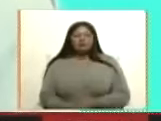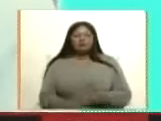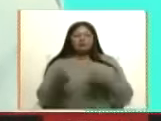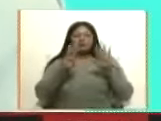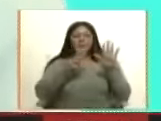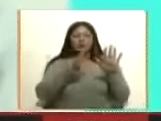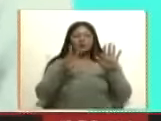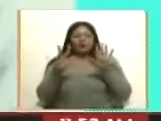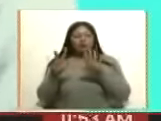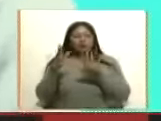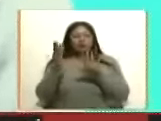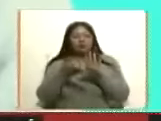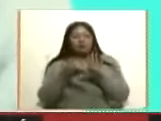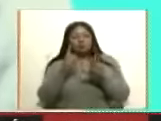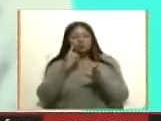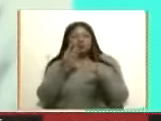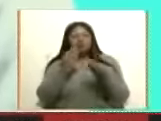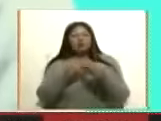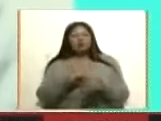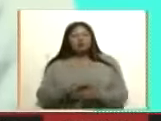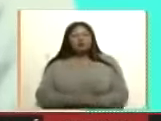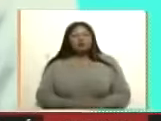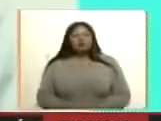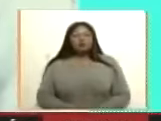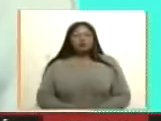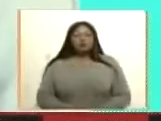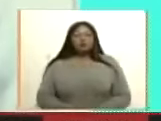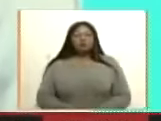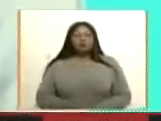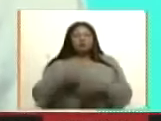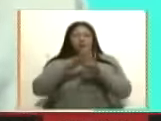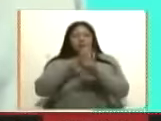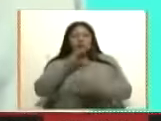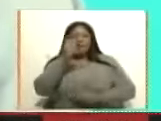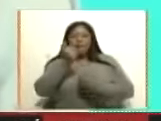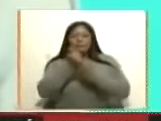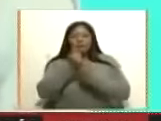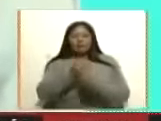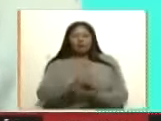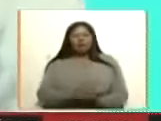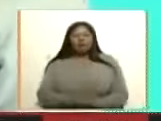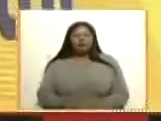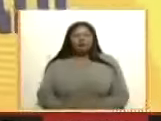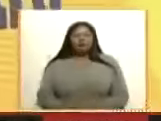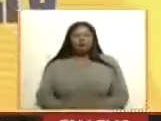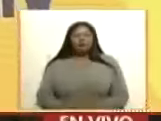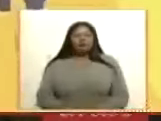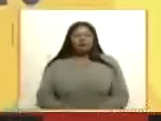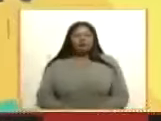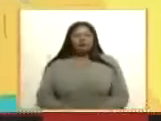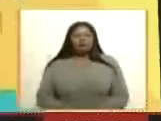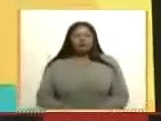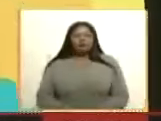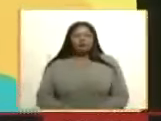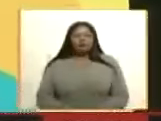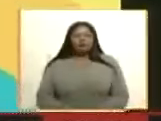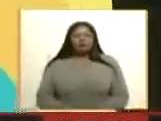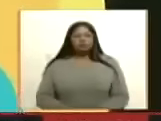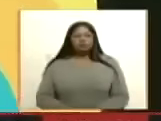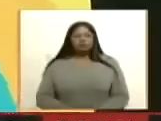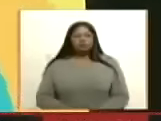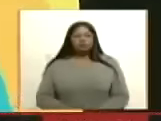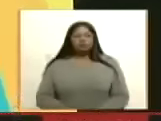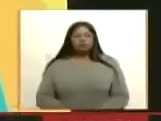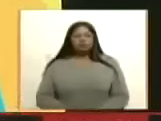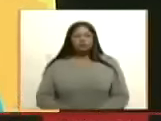98.1 por esta fue la pregunta que tuvo el mayor respaldo estuvo de acuerdo con esta postura en la pregunta